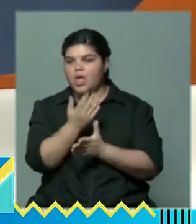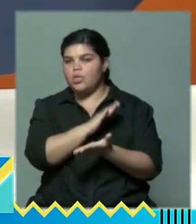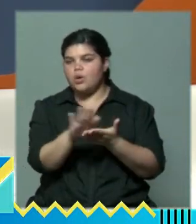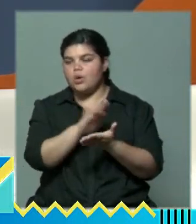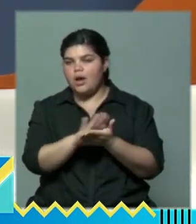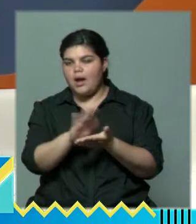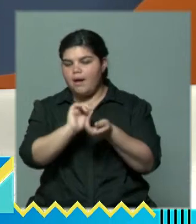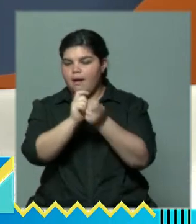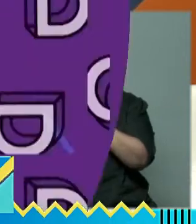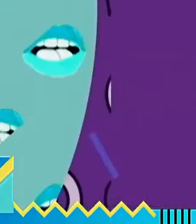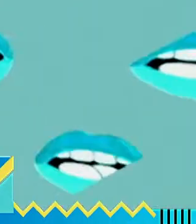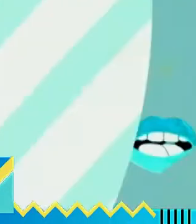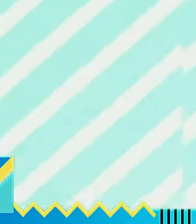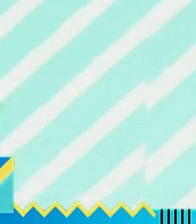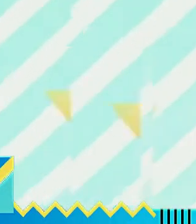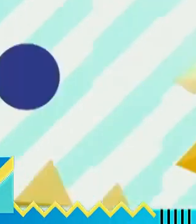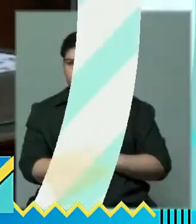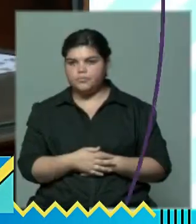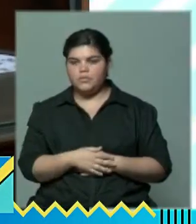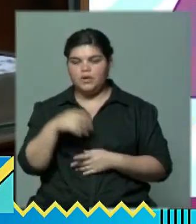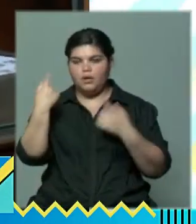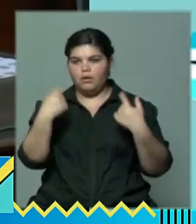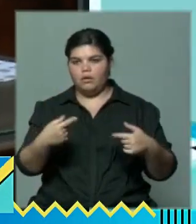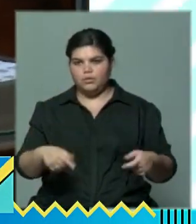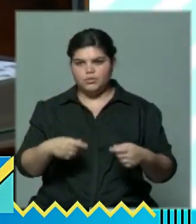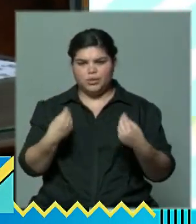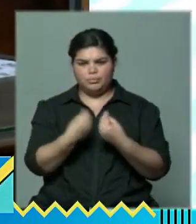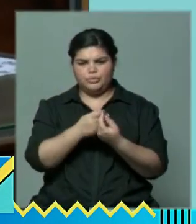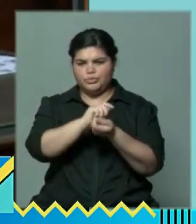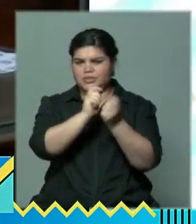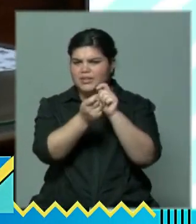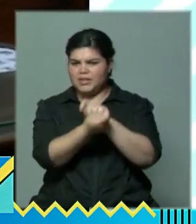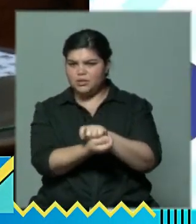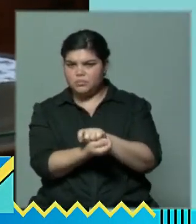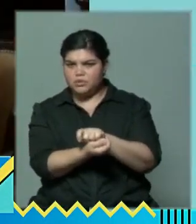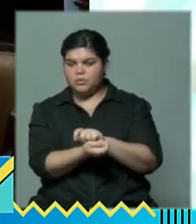hacer la convivencia. De hecho, hay muchas cosas que hay que modificar, nosotros lo hemos planteado, por ejemplo,